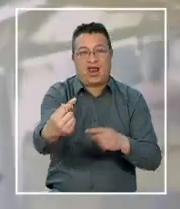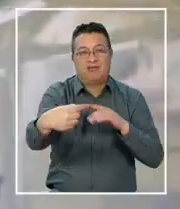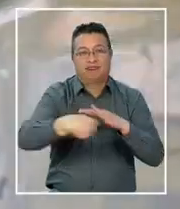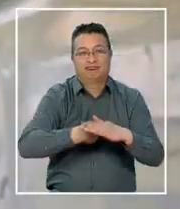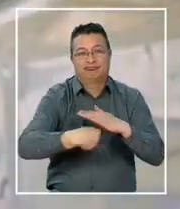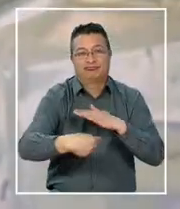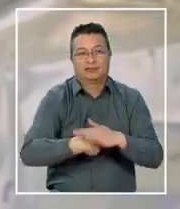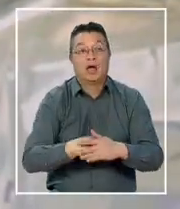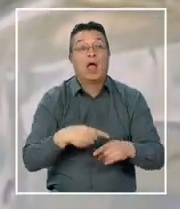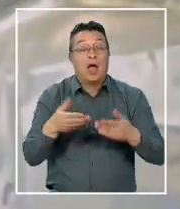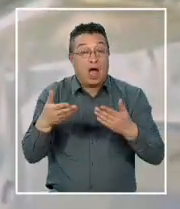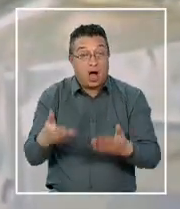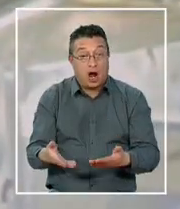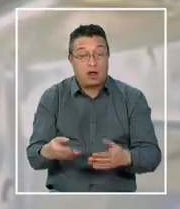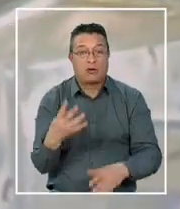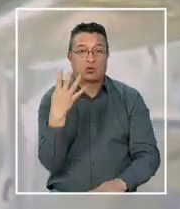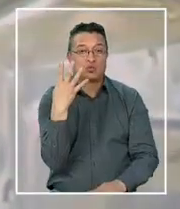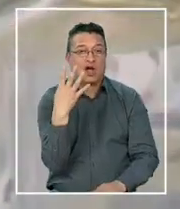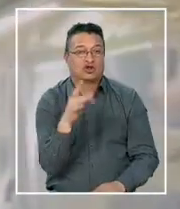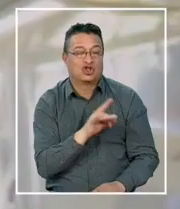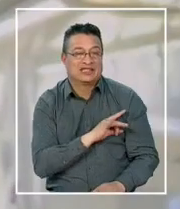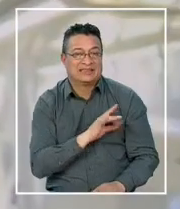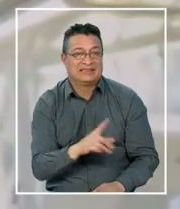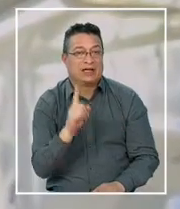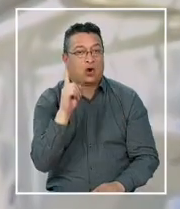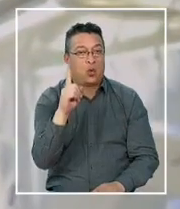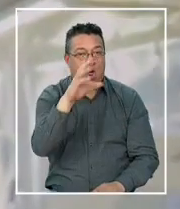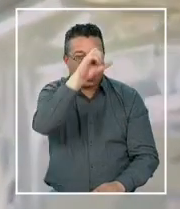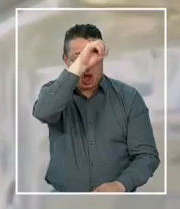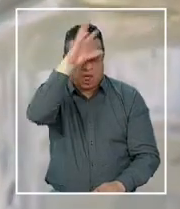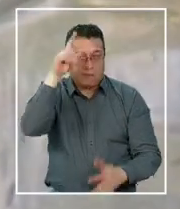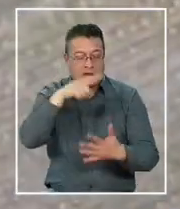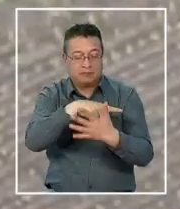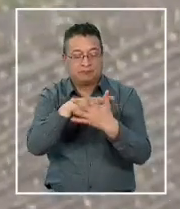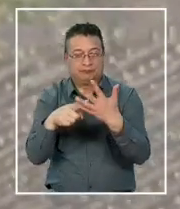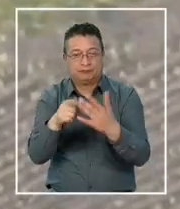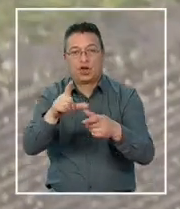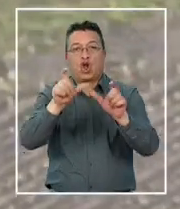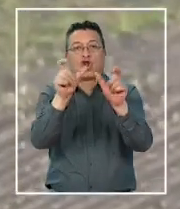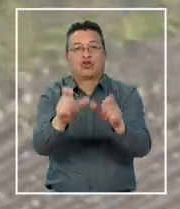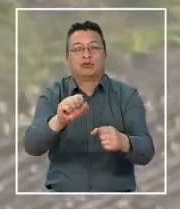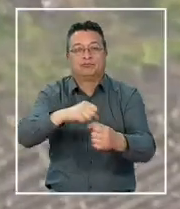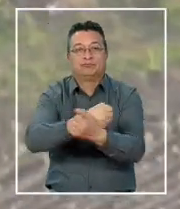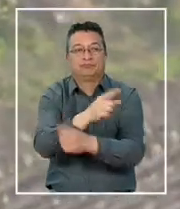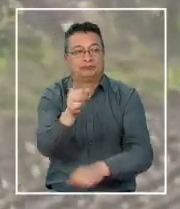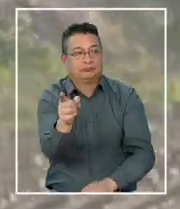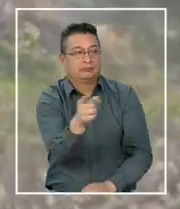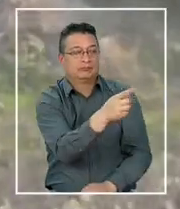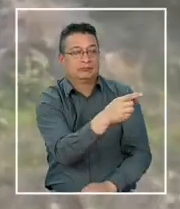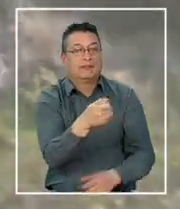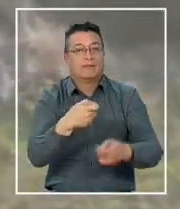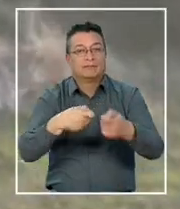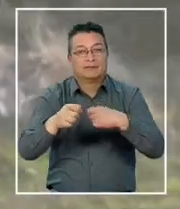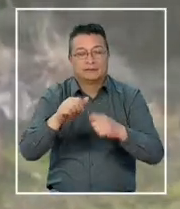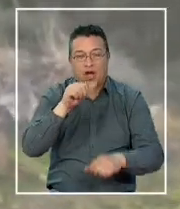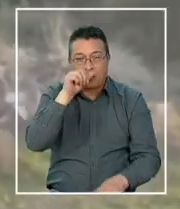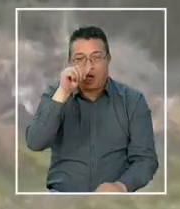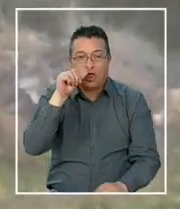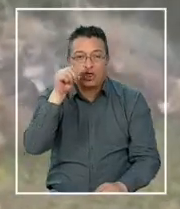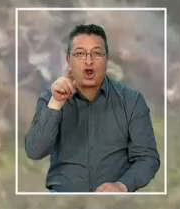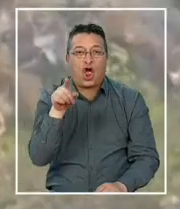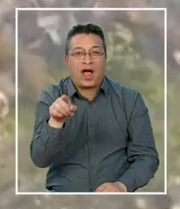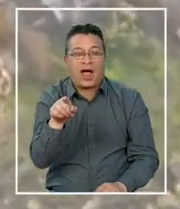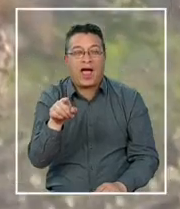esta vez son cuatro los chilenos y un colombiano quienes pasaron a control de detención por el delito de tráfico de drogas